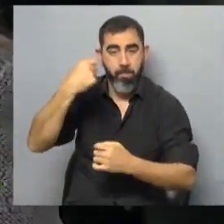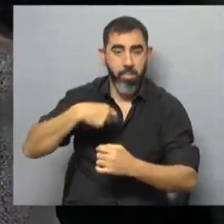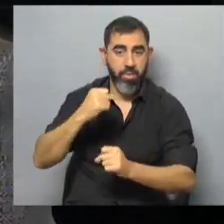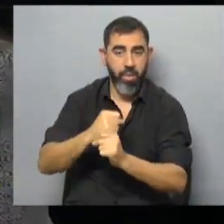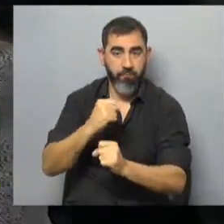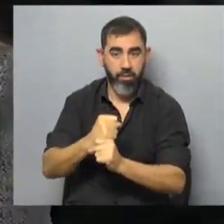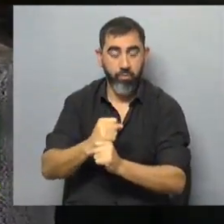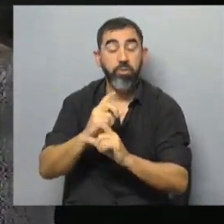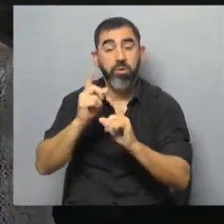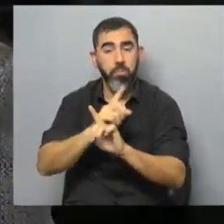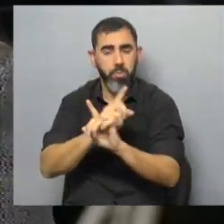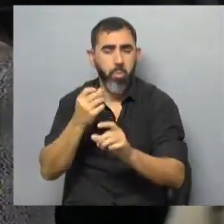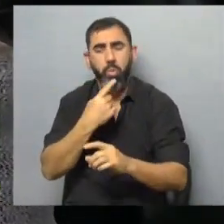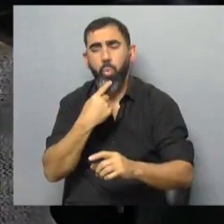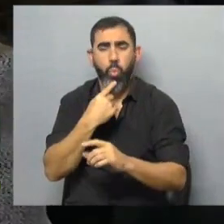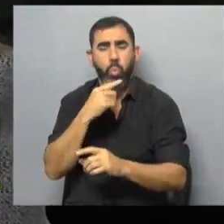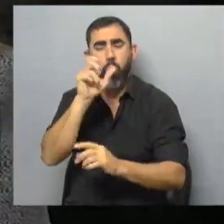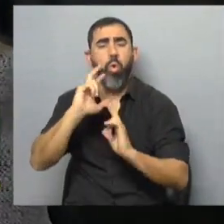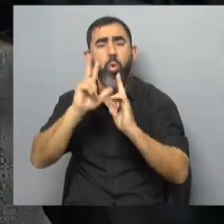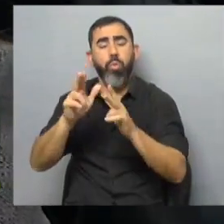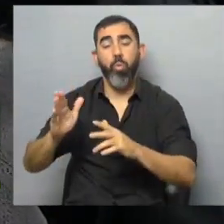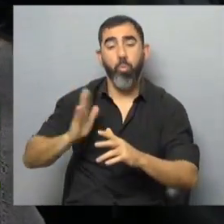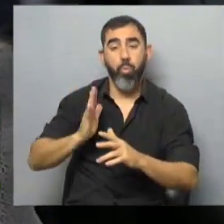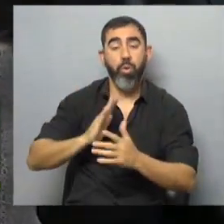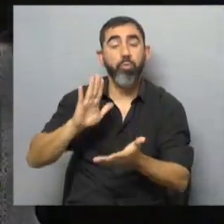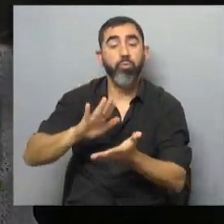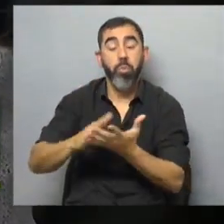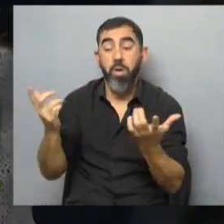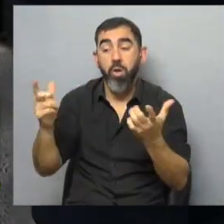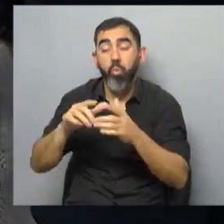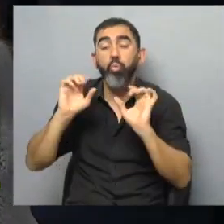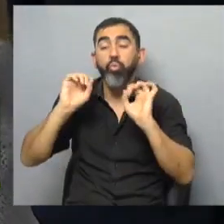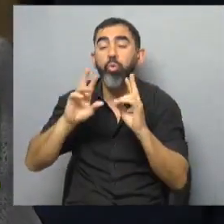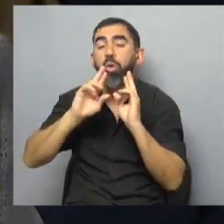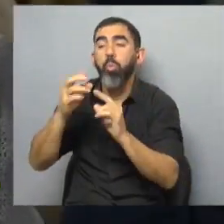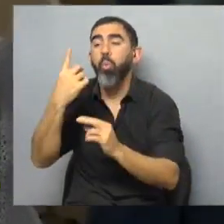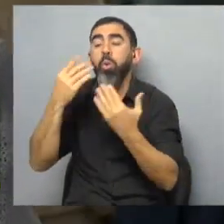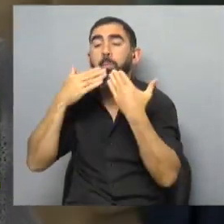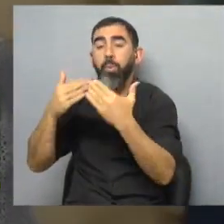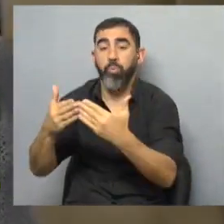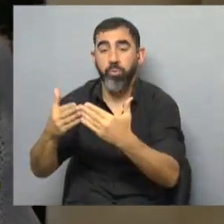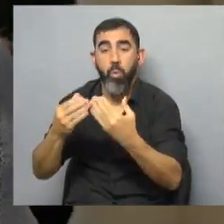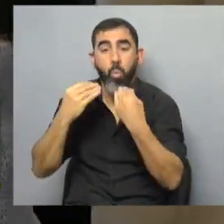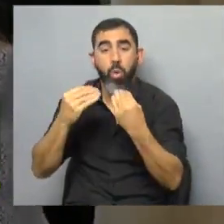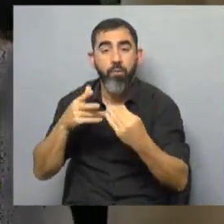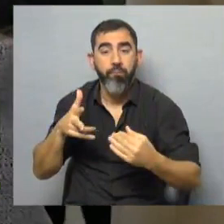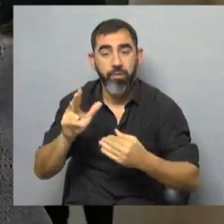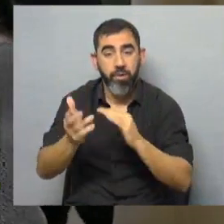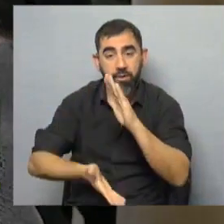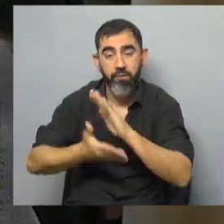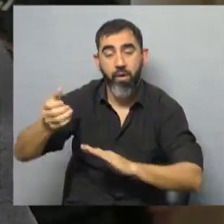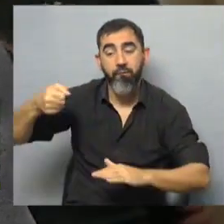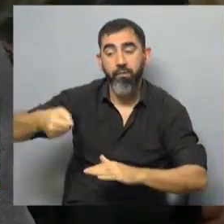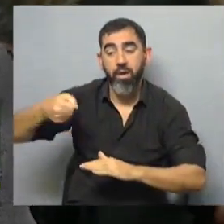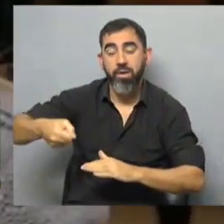Exactamente. Y dijo también que no hay por qué dudar de lo afirmado por H acerca de que durante la reunión solo respondió una pregunta: ¿cuál era la fecha de salida de